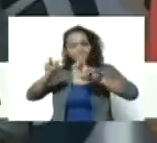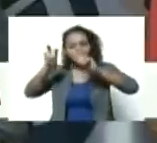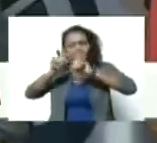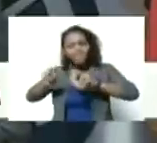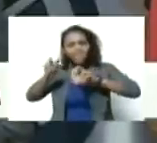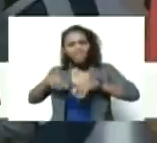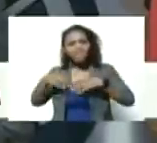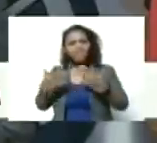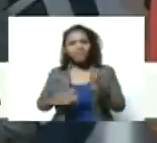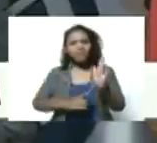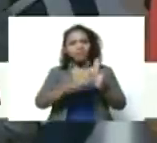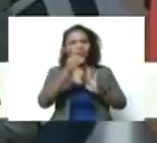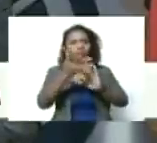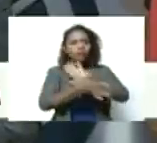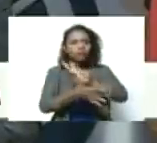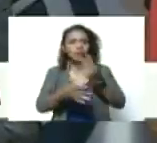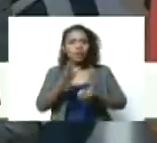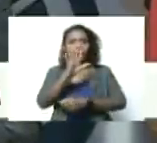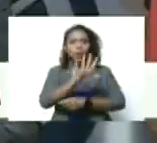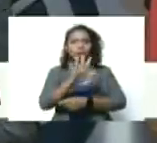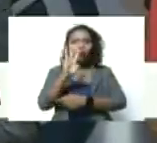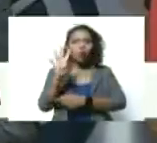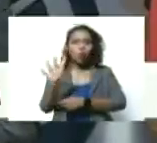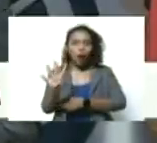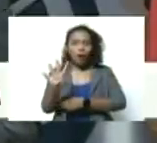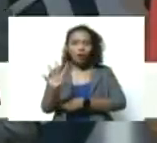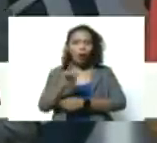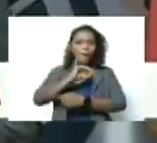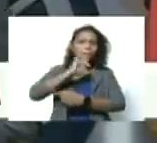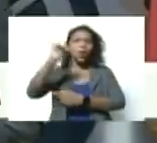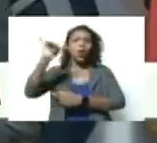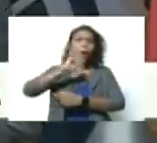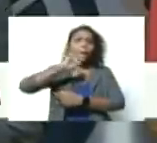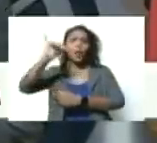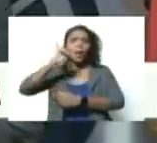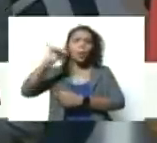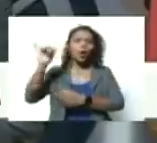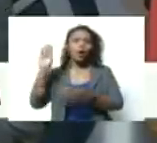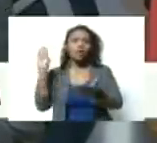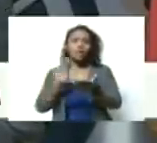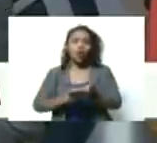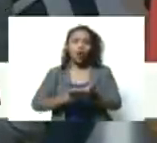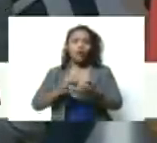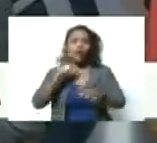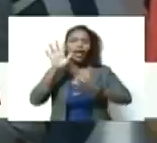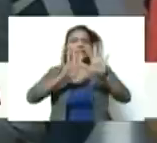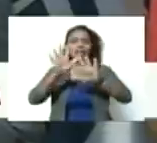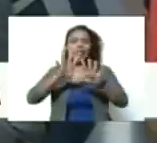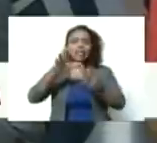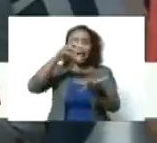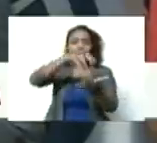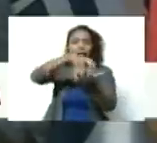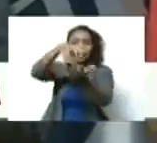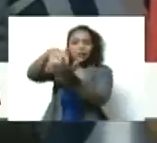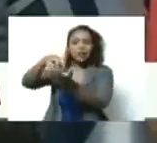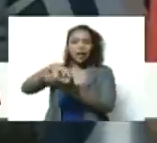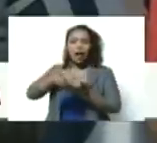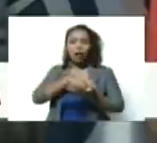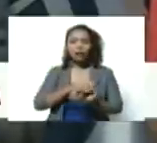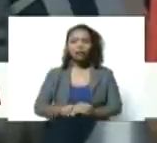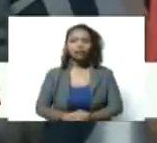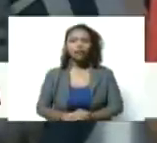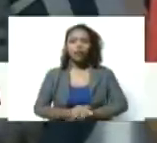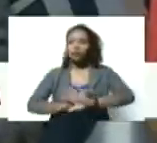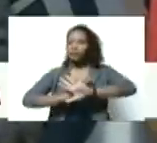estamos investigando y en desarrollo 54 denuncias en establecimientos de 15 estados. Y